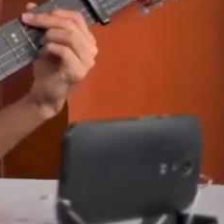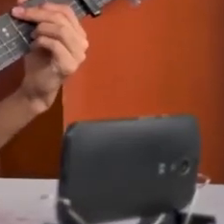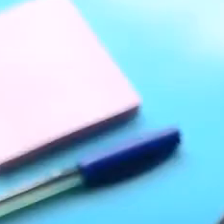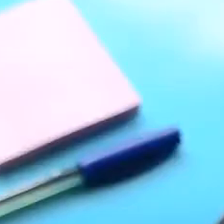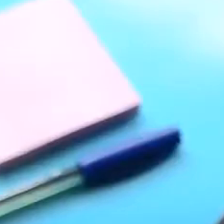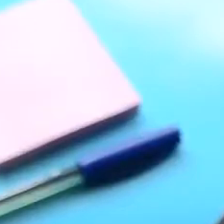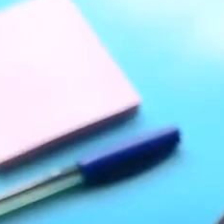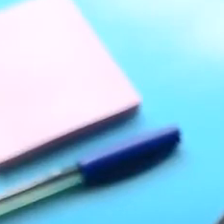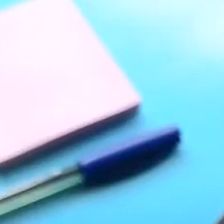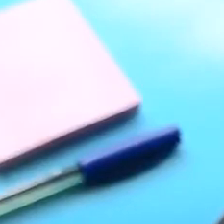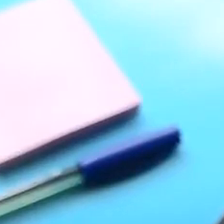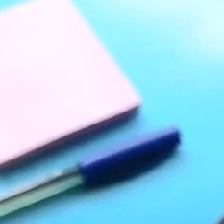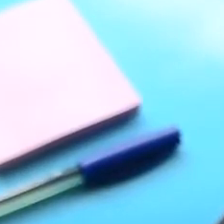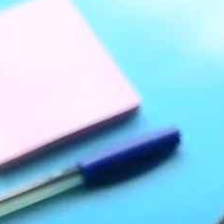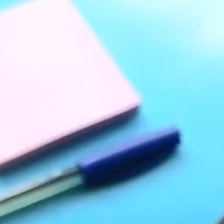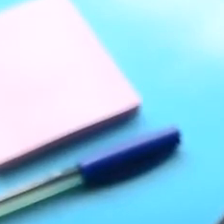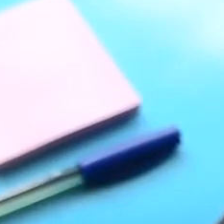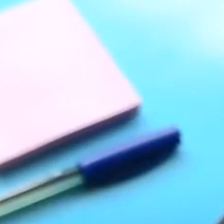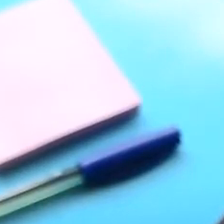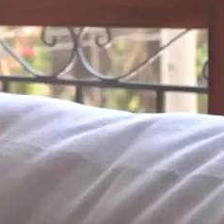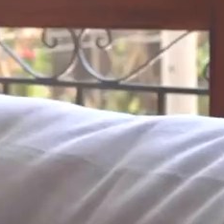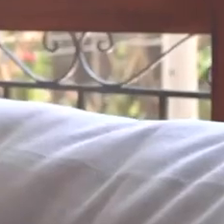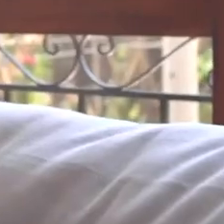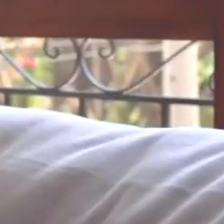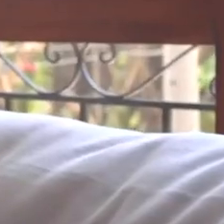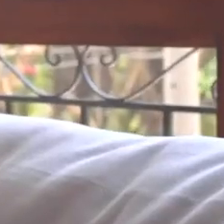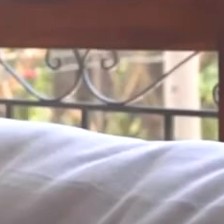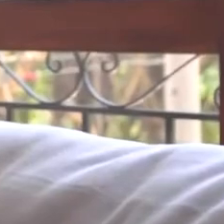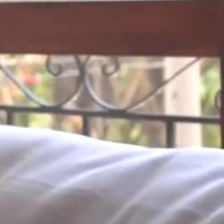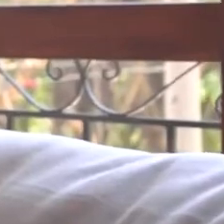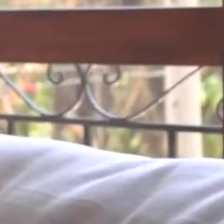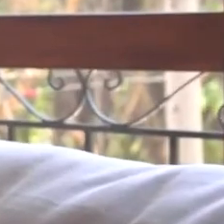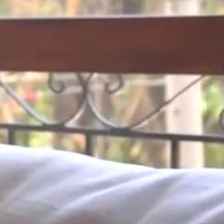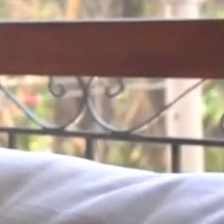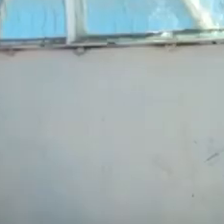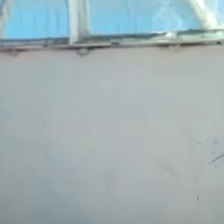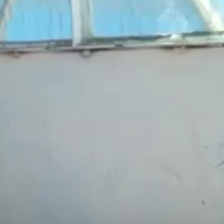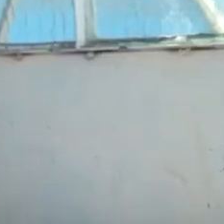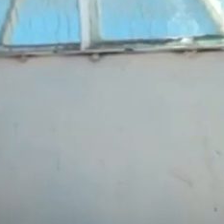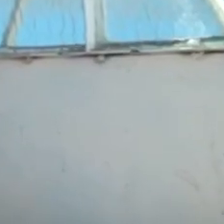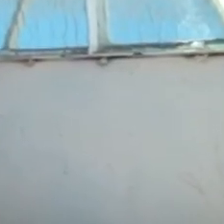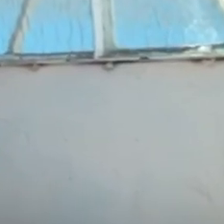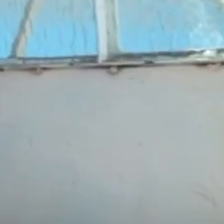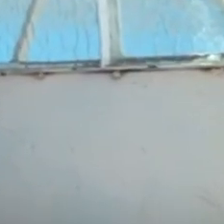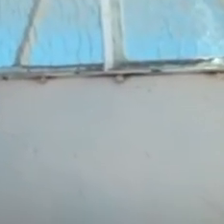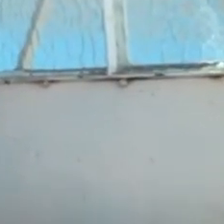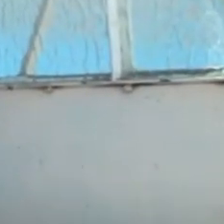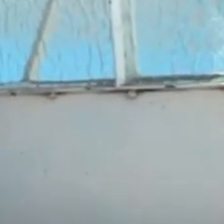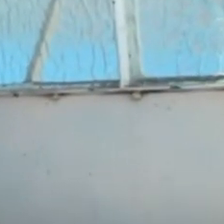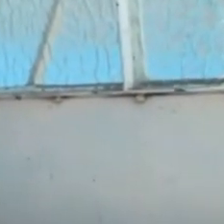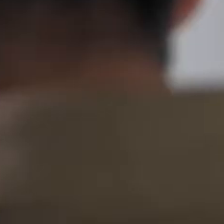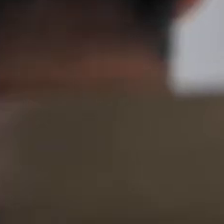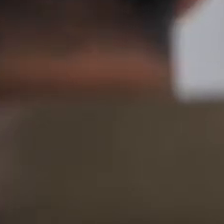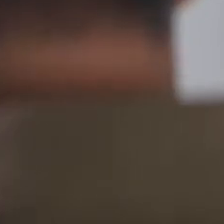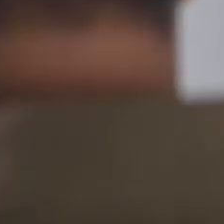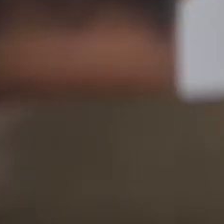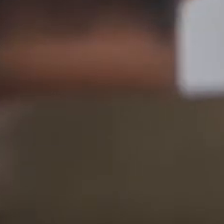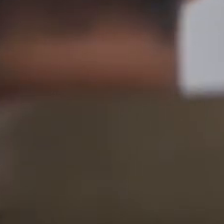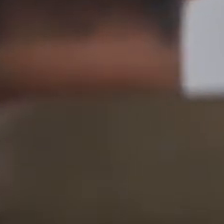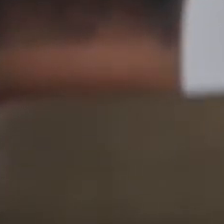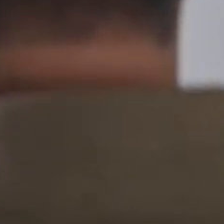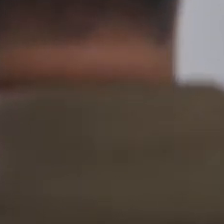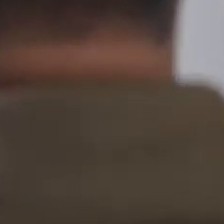bueno. Seguimos siendo los patas de siempre. Y sabemos cómo apoyarnos para que nadie se quede atrás.